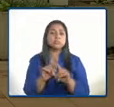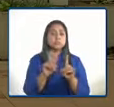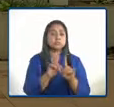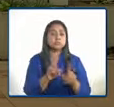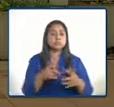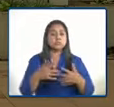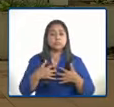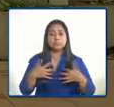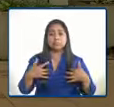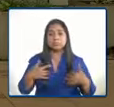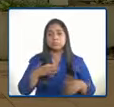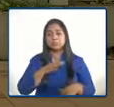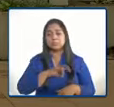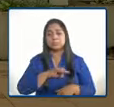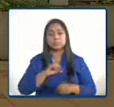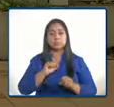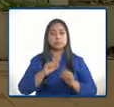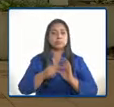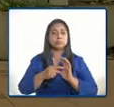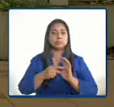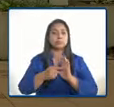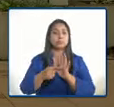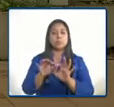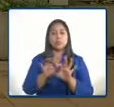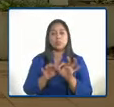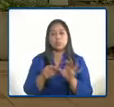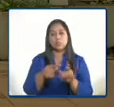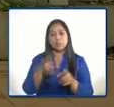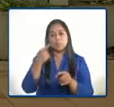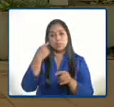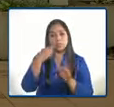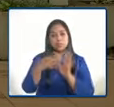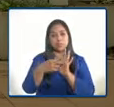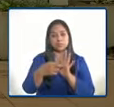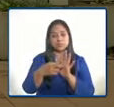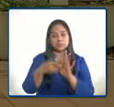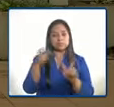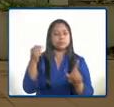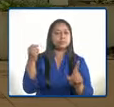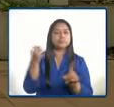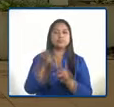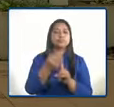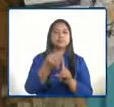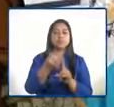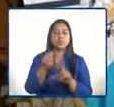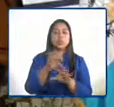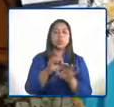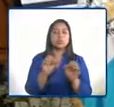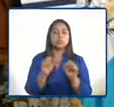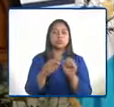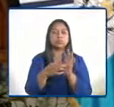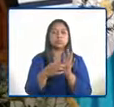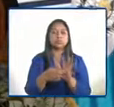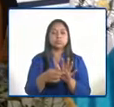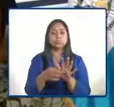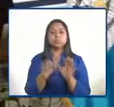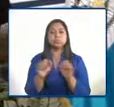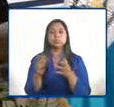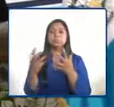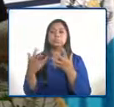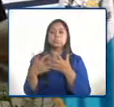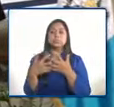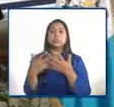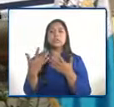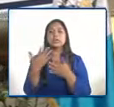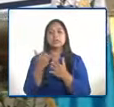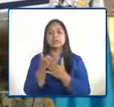sociales puedan recomendar o emitir propuestas de impacto o propuestas que sean ad hoc a las instituciones. Tenemos que